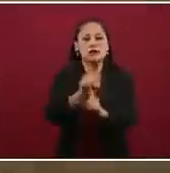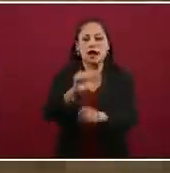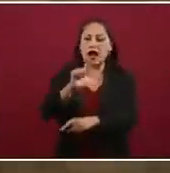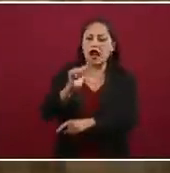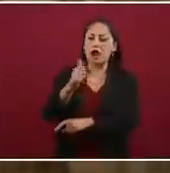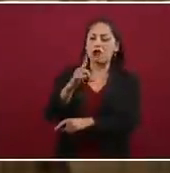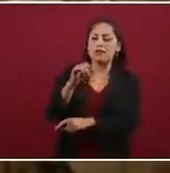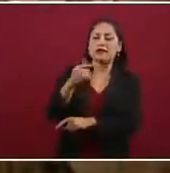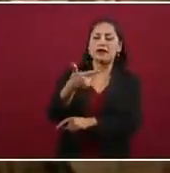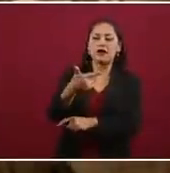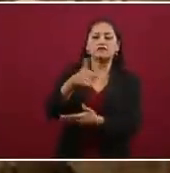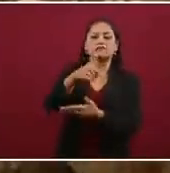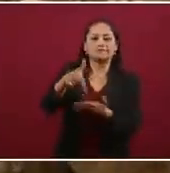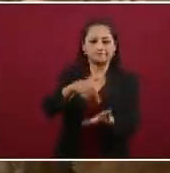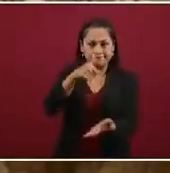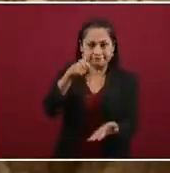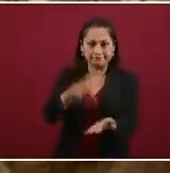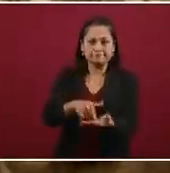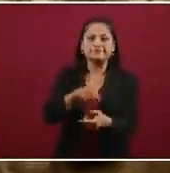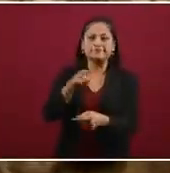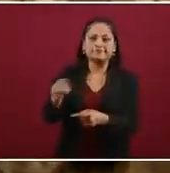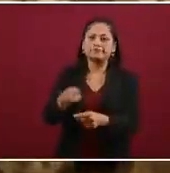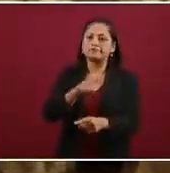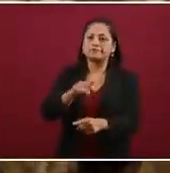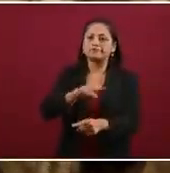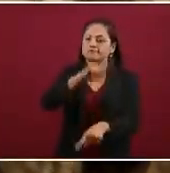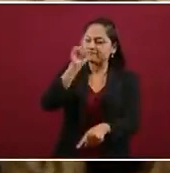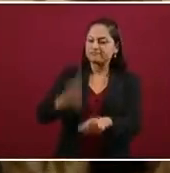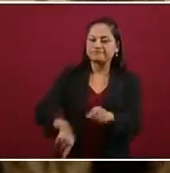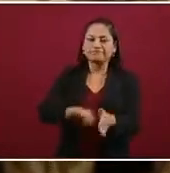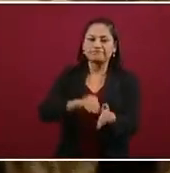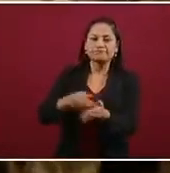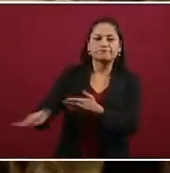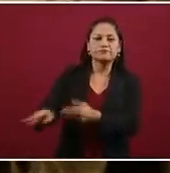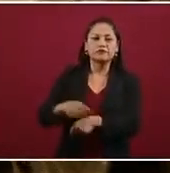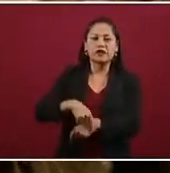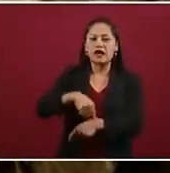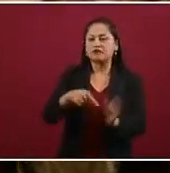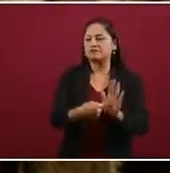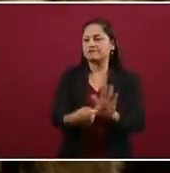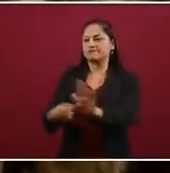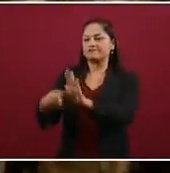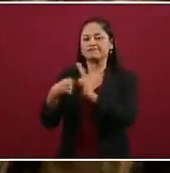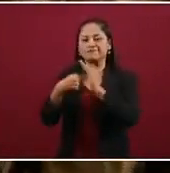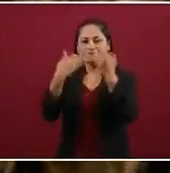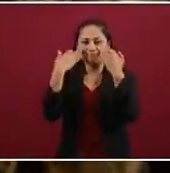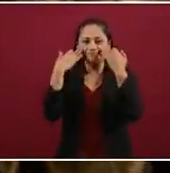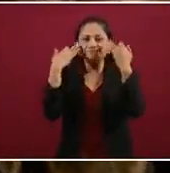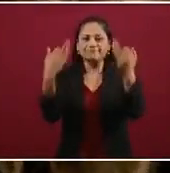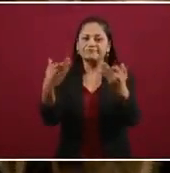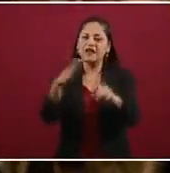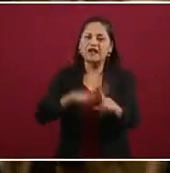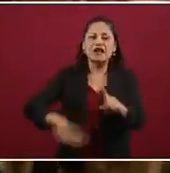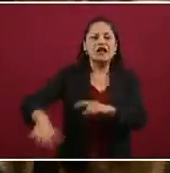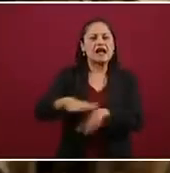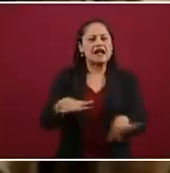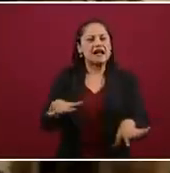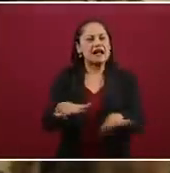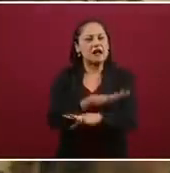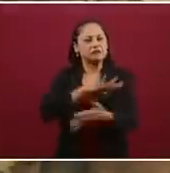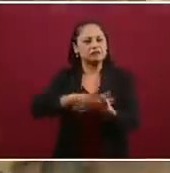esto ya no es una rebelión política, sino una guerra social que va a transformar la sociedad y la economía